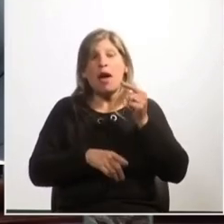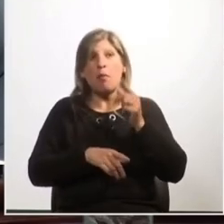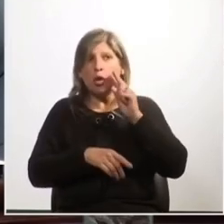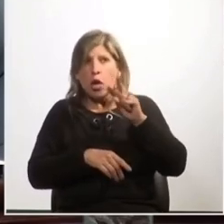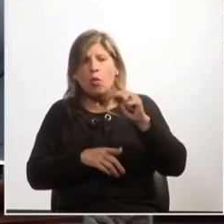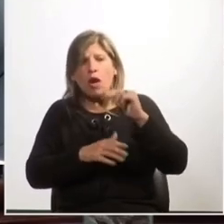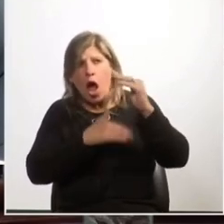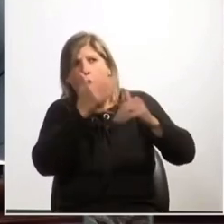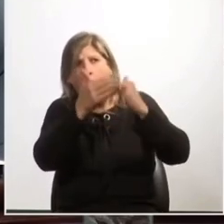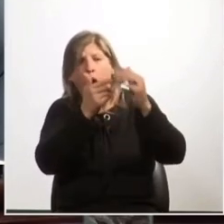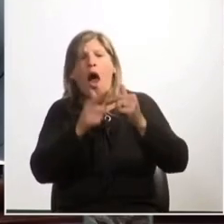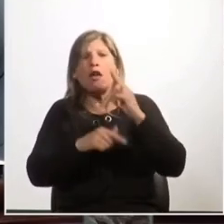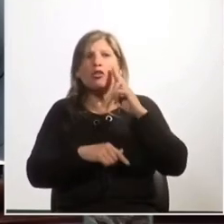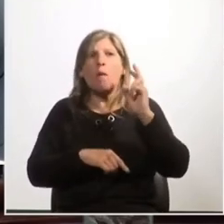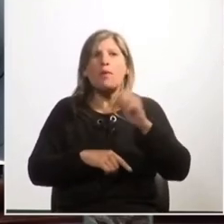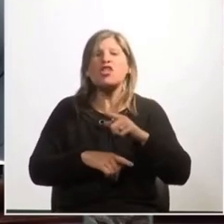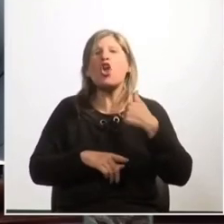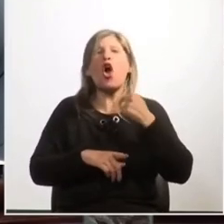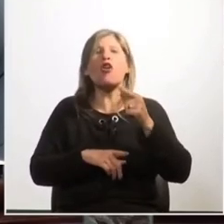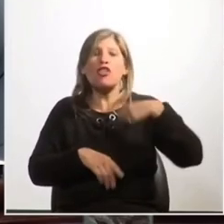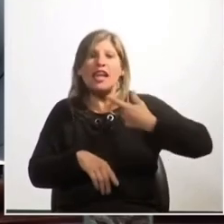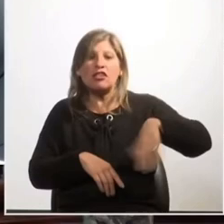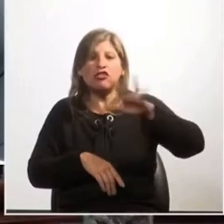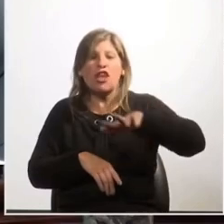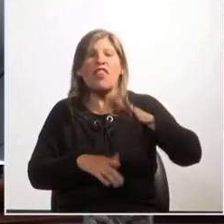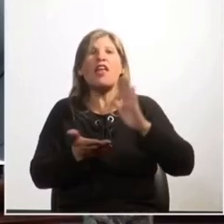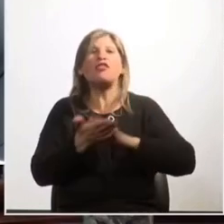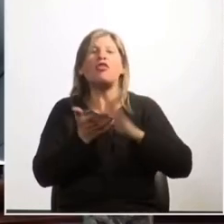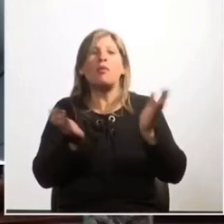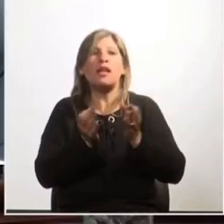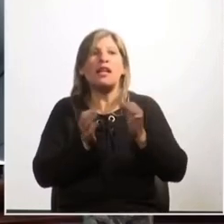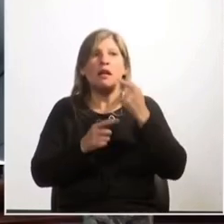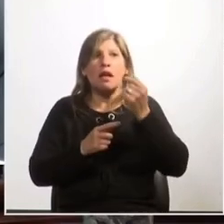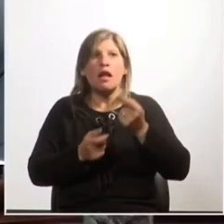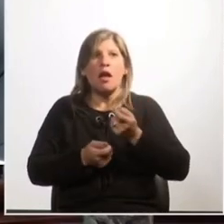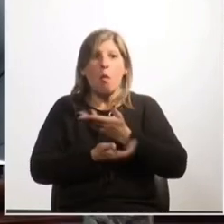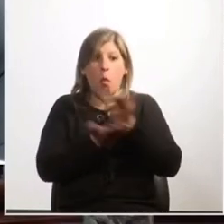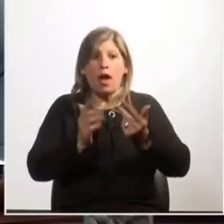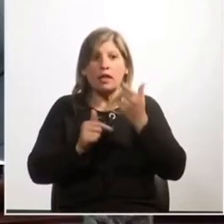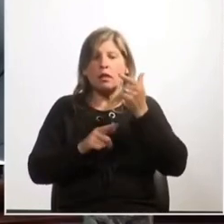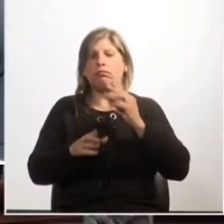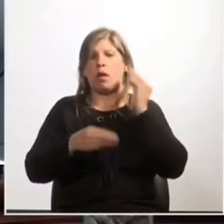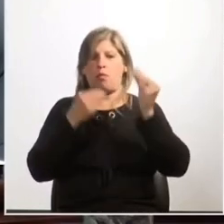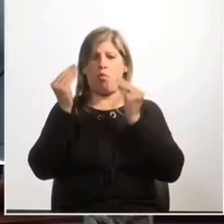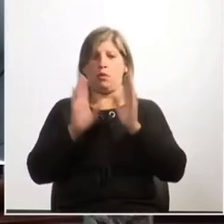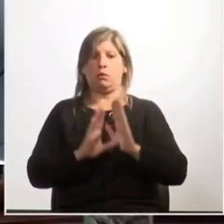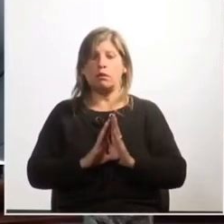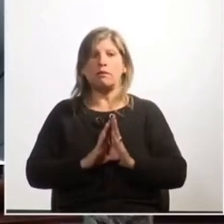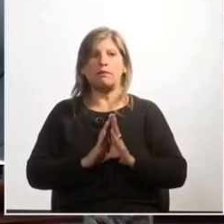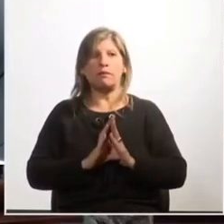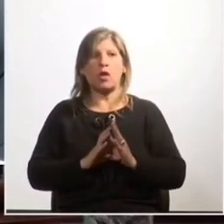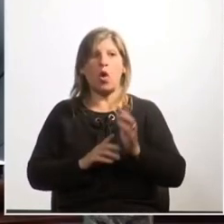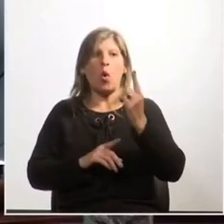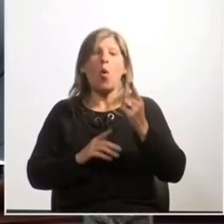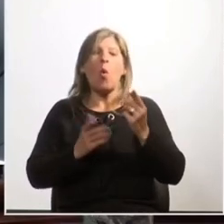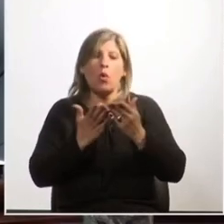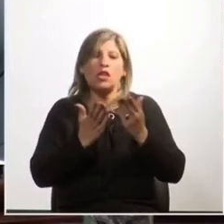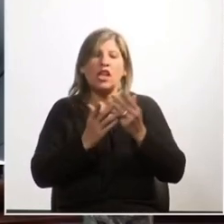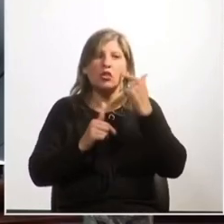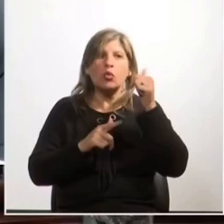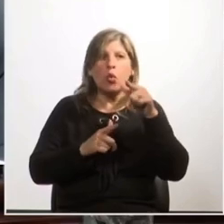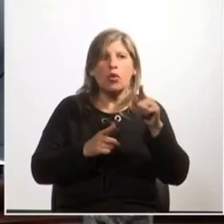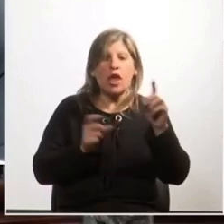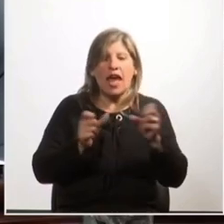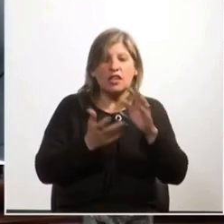evolución de la opinión pública sobre seguridad revela un fenómeno preocupante. Un estudio realizado por la Usina de